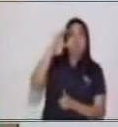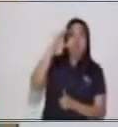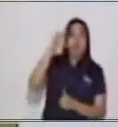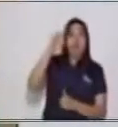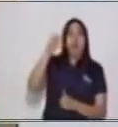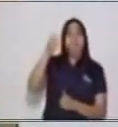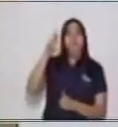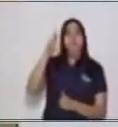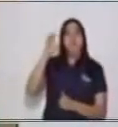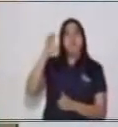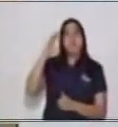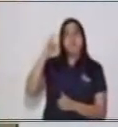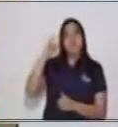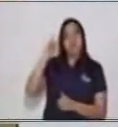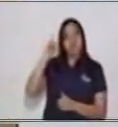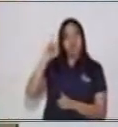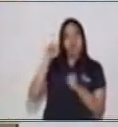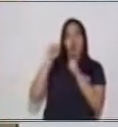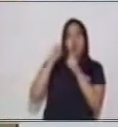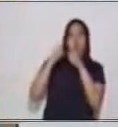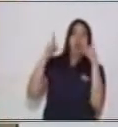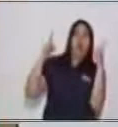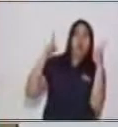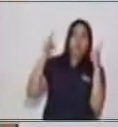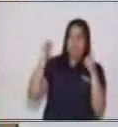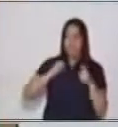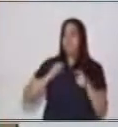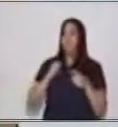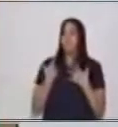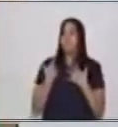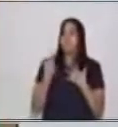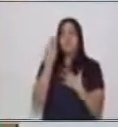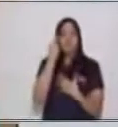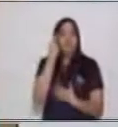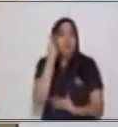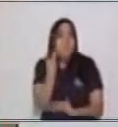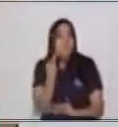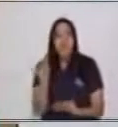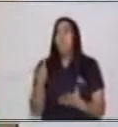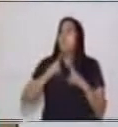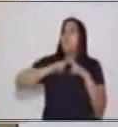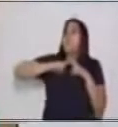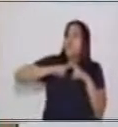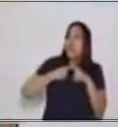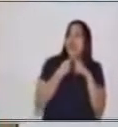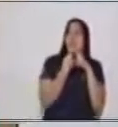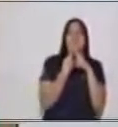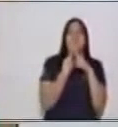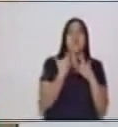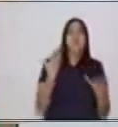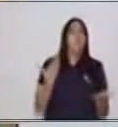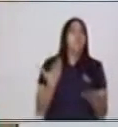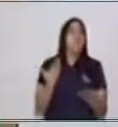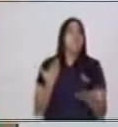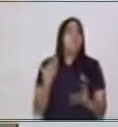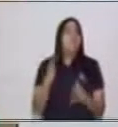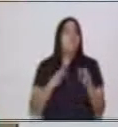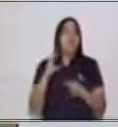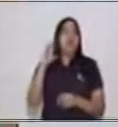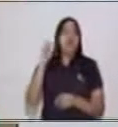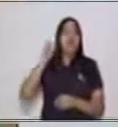palabra que está incompleta, pareció, me pareció que había comenzado ¿Con qué letra lo